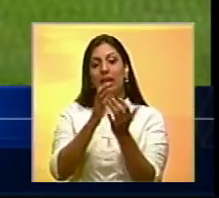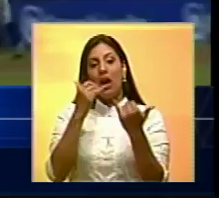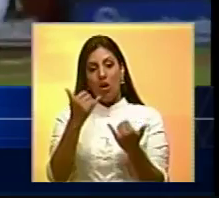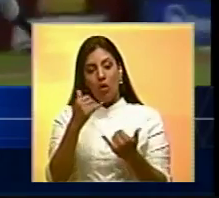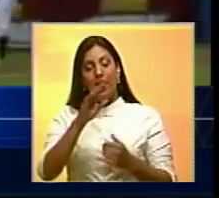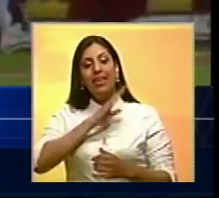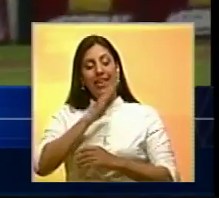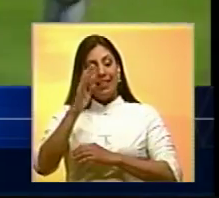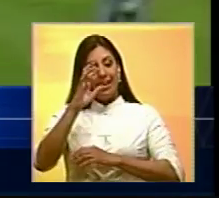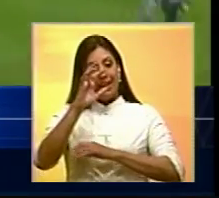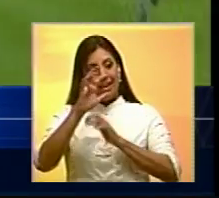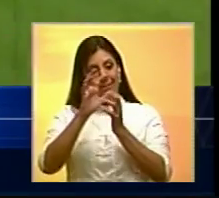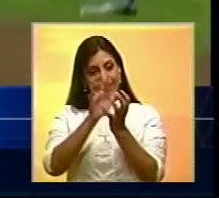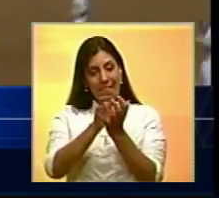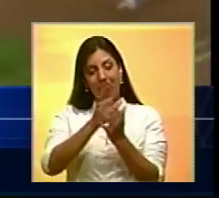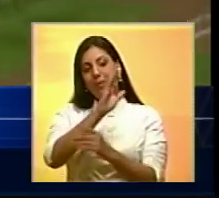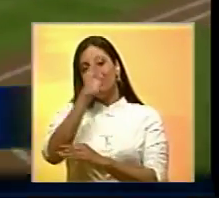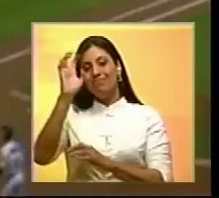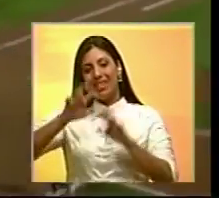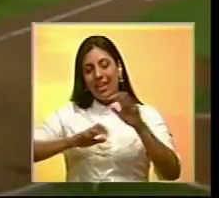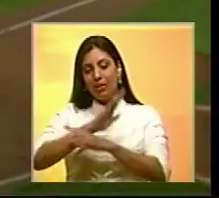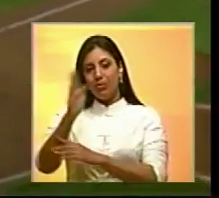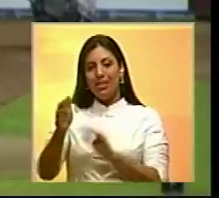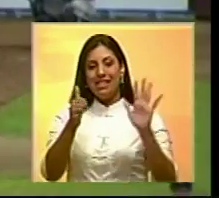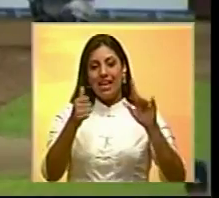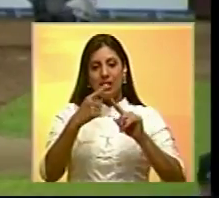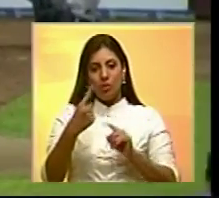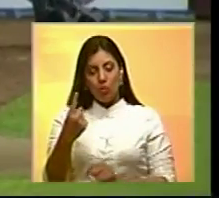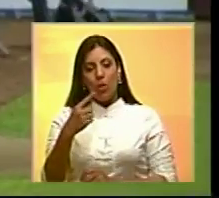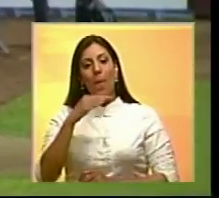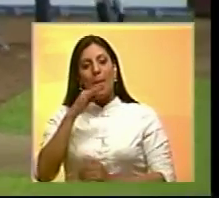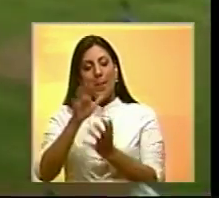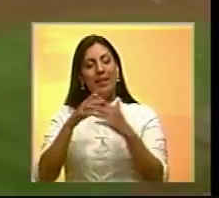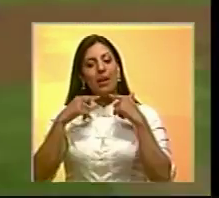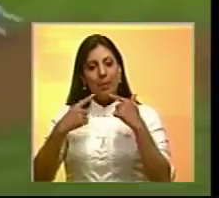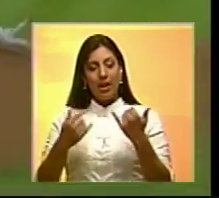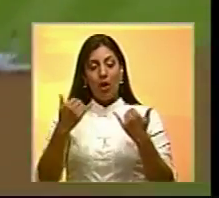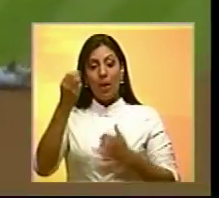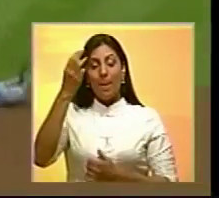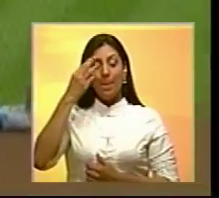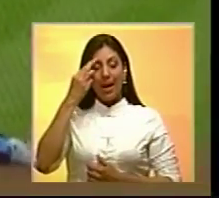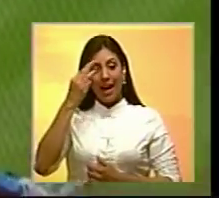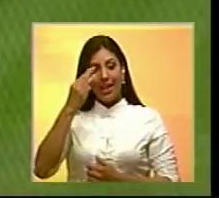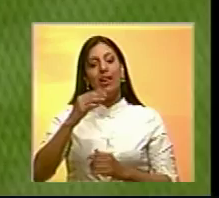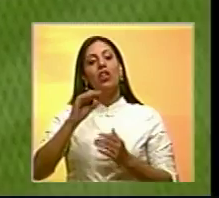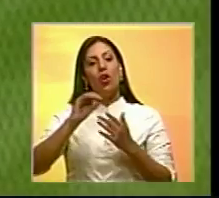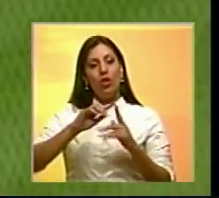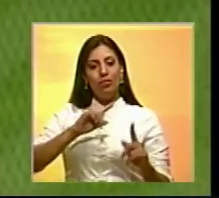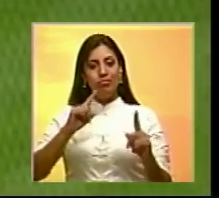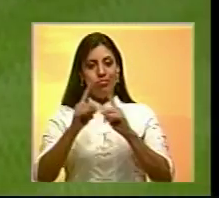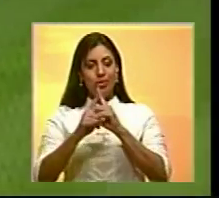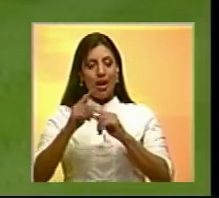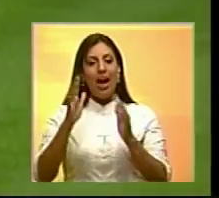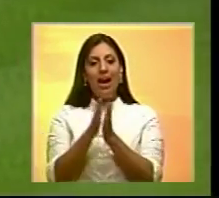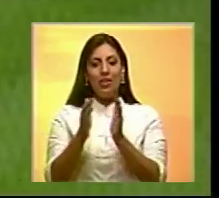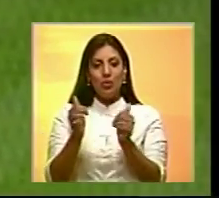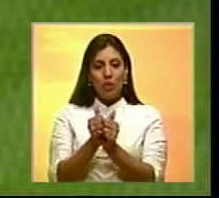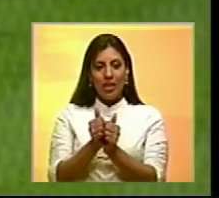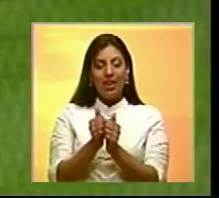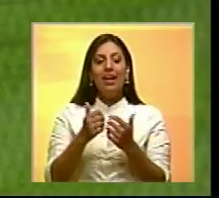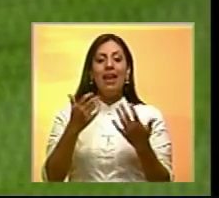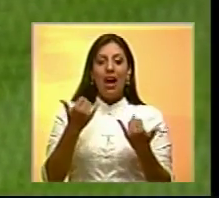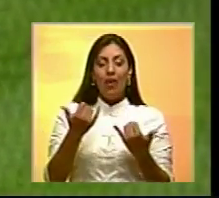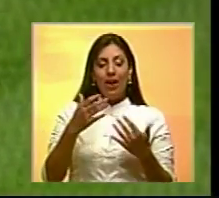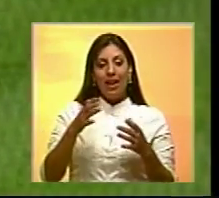Aragua vencieron 6-1 a Bravos de Margarita, mientras que en Valencia, Navegantes del Magallanes le volteó el juego a Caribes de Anzoátegui,